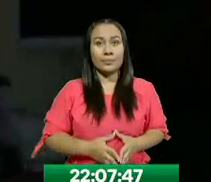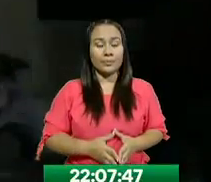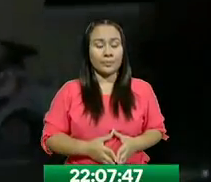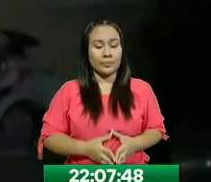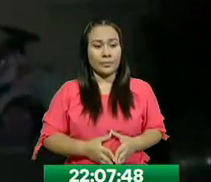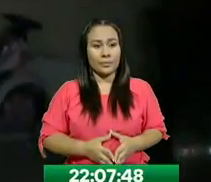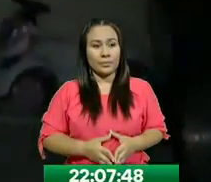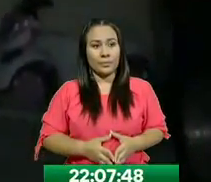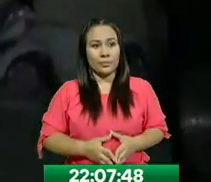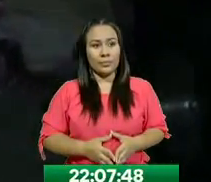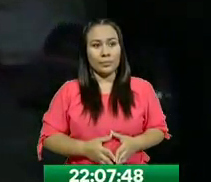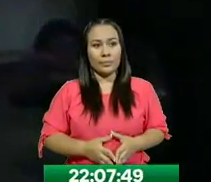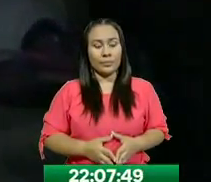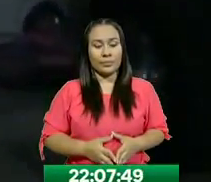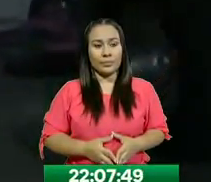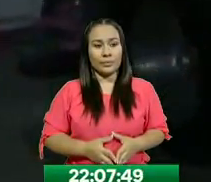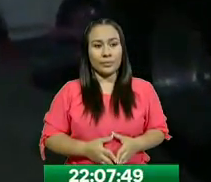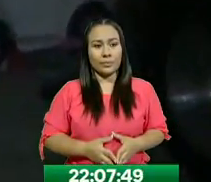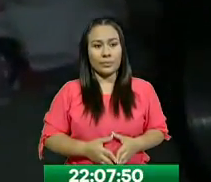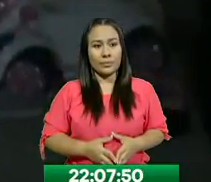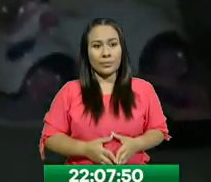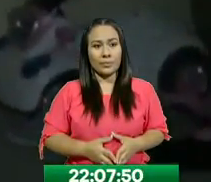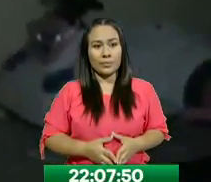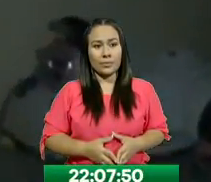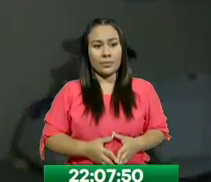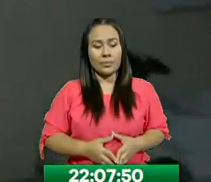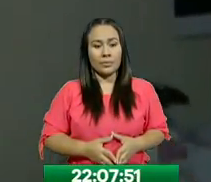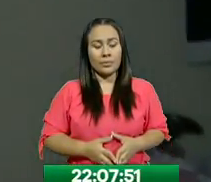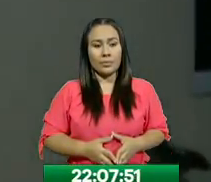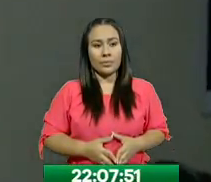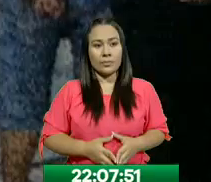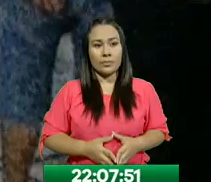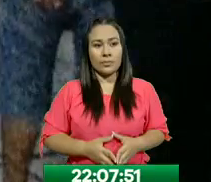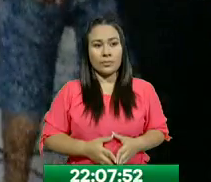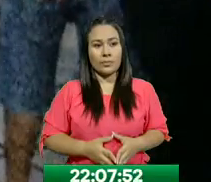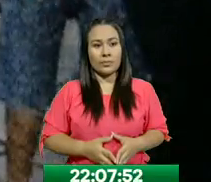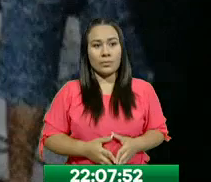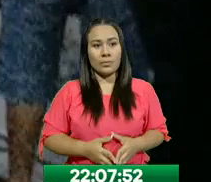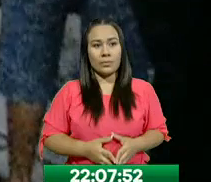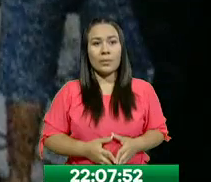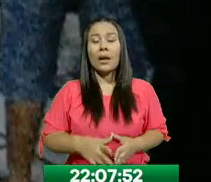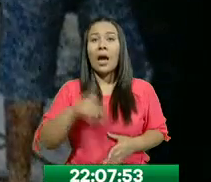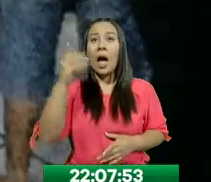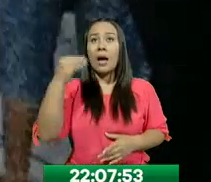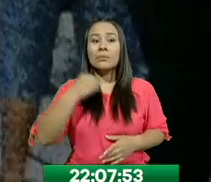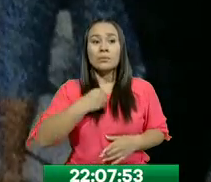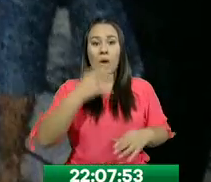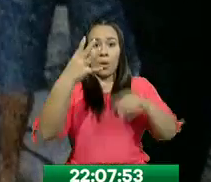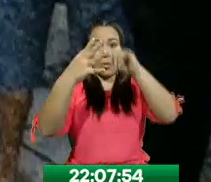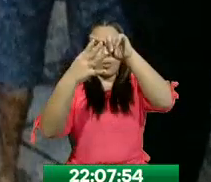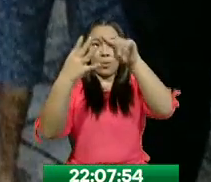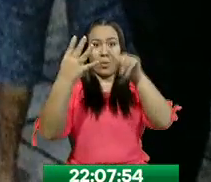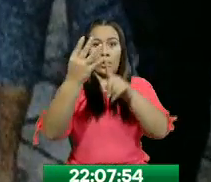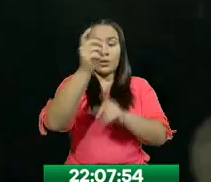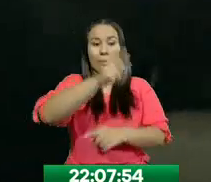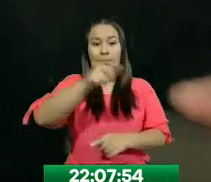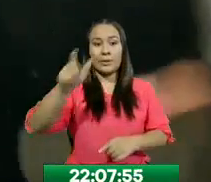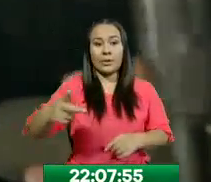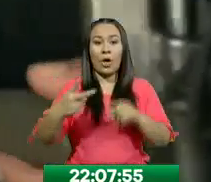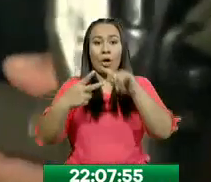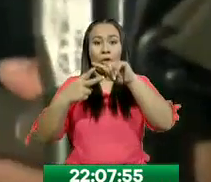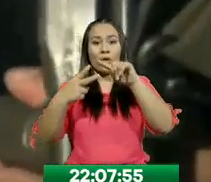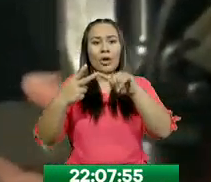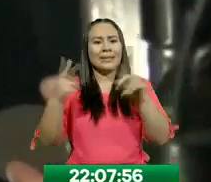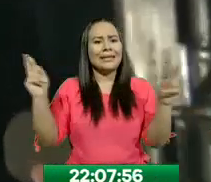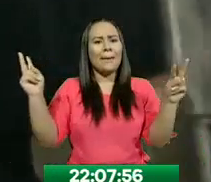no no las canciones se trata de cuatro sujetos dos de ellos con